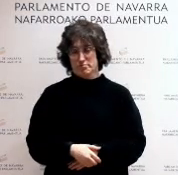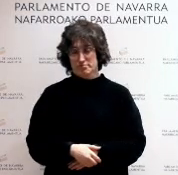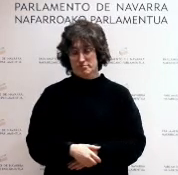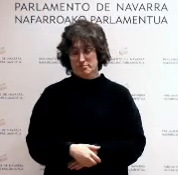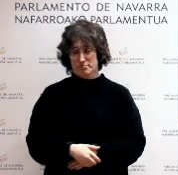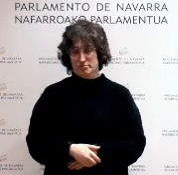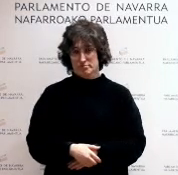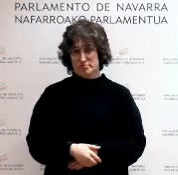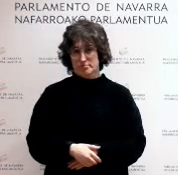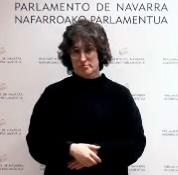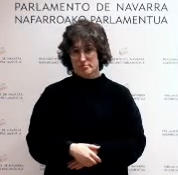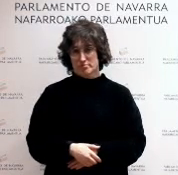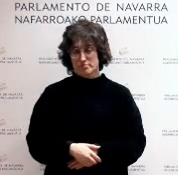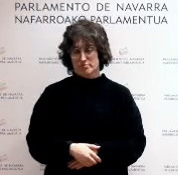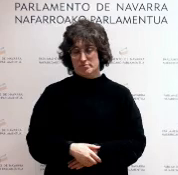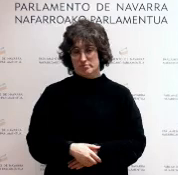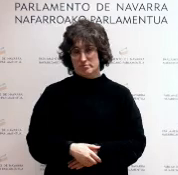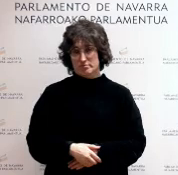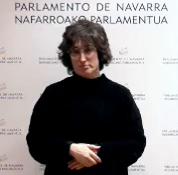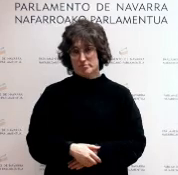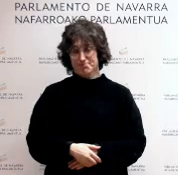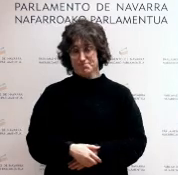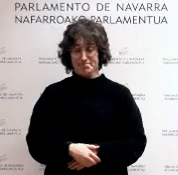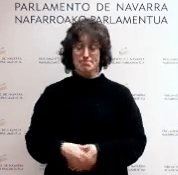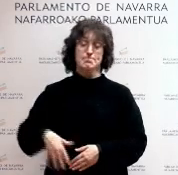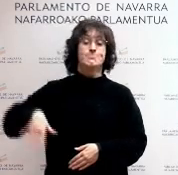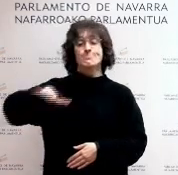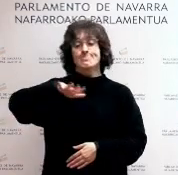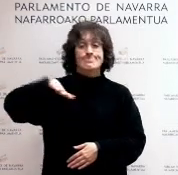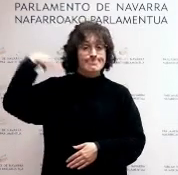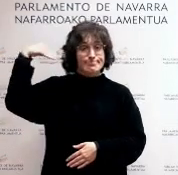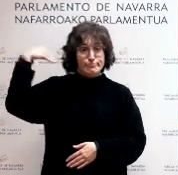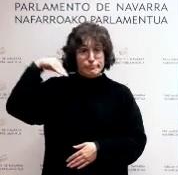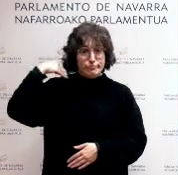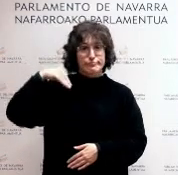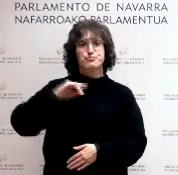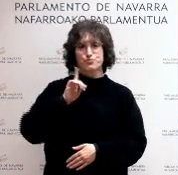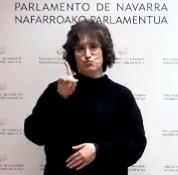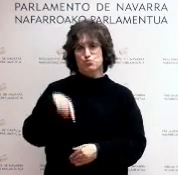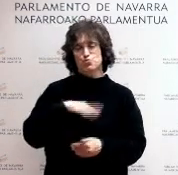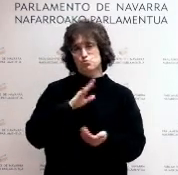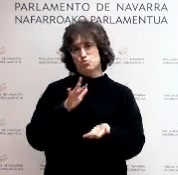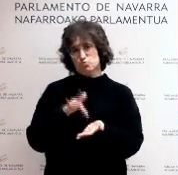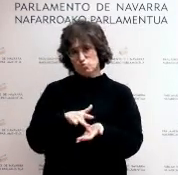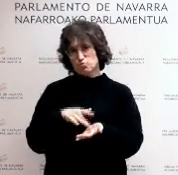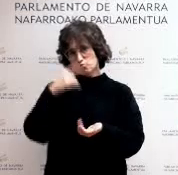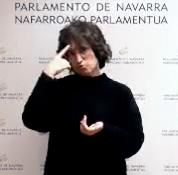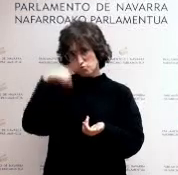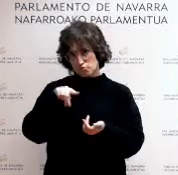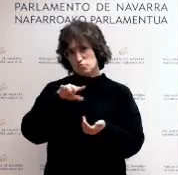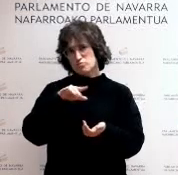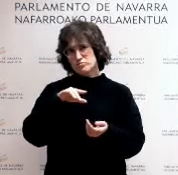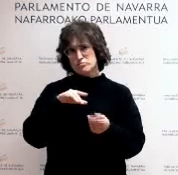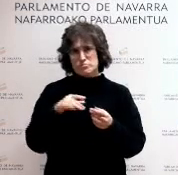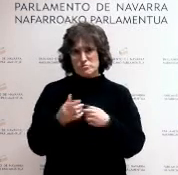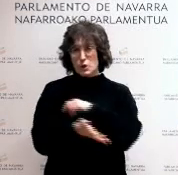En una comunidad foral donde se han conocido también cifras de pobreza que superan